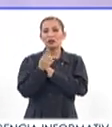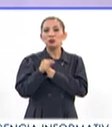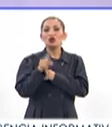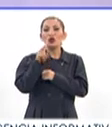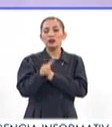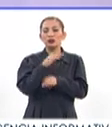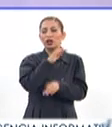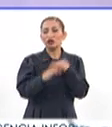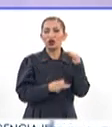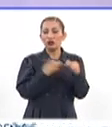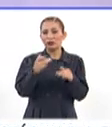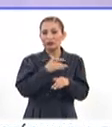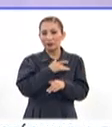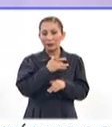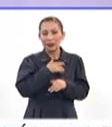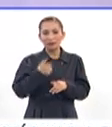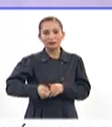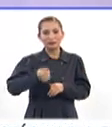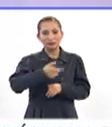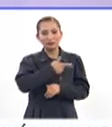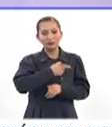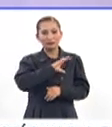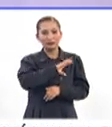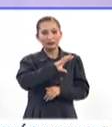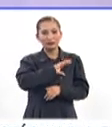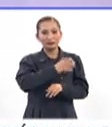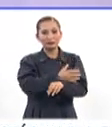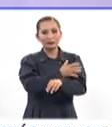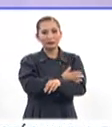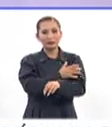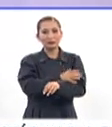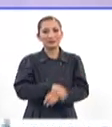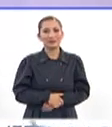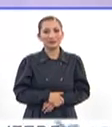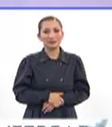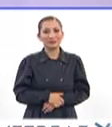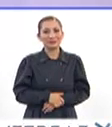14.2 y todos los sistemas de cable. Saludo también con mucho gusto a mi queridísima compañera